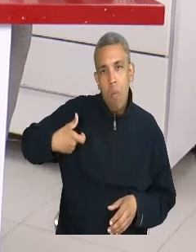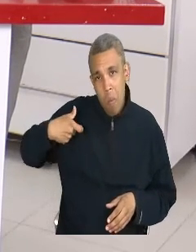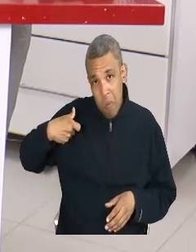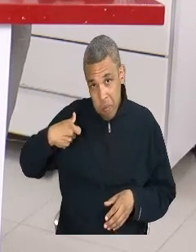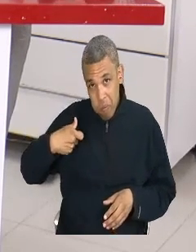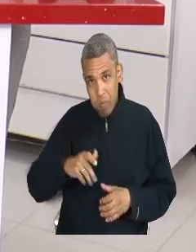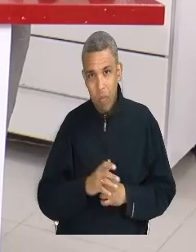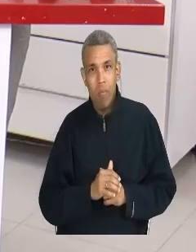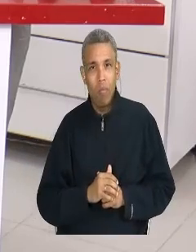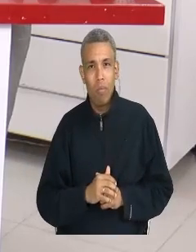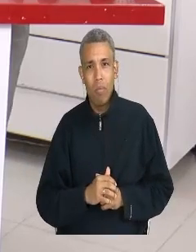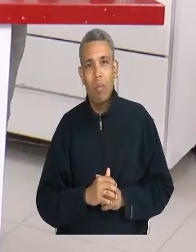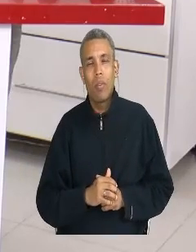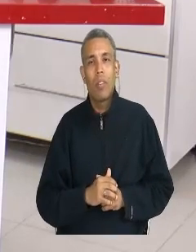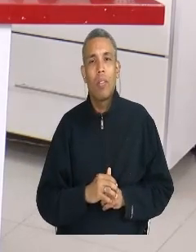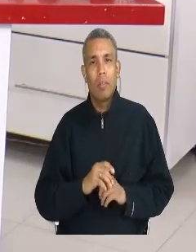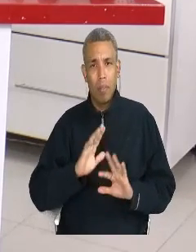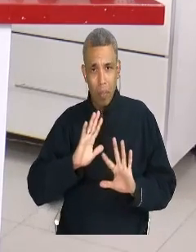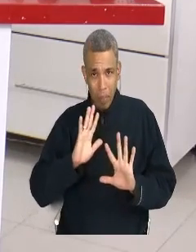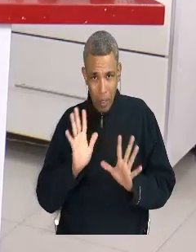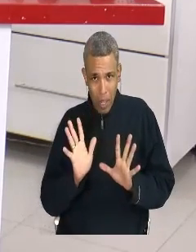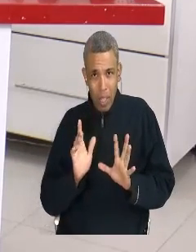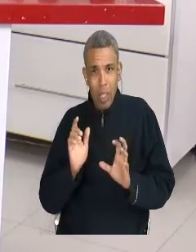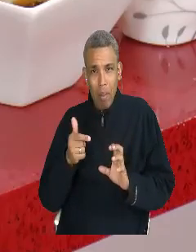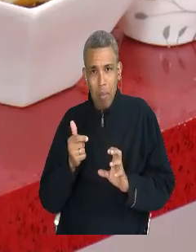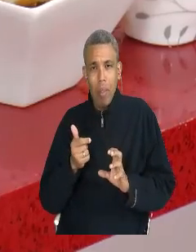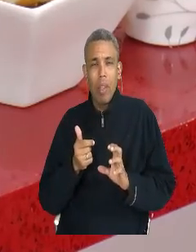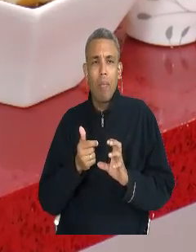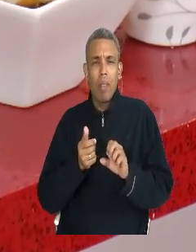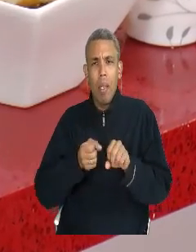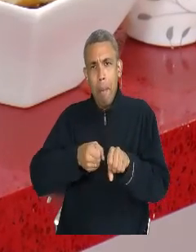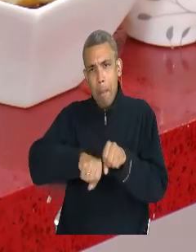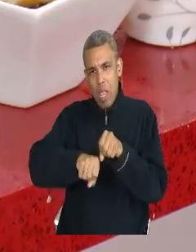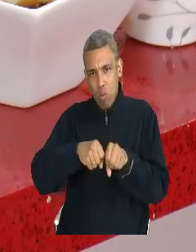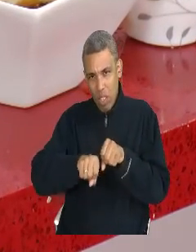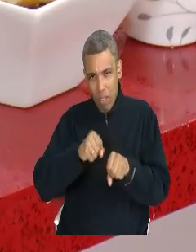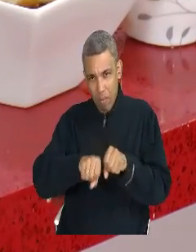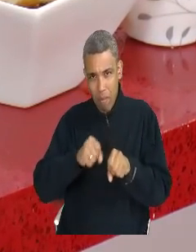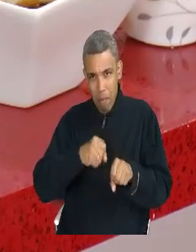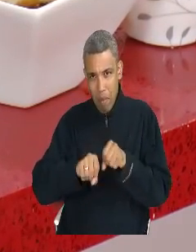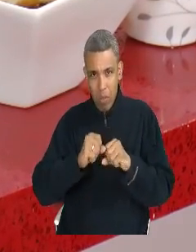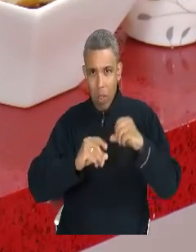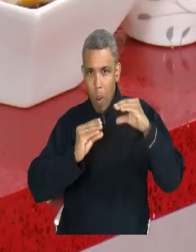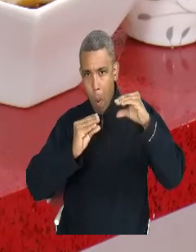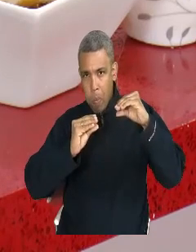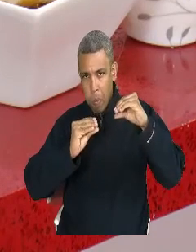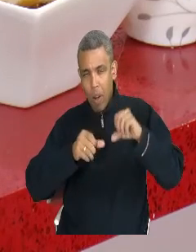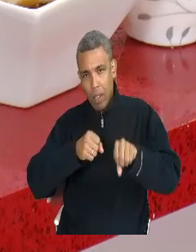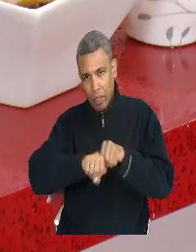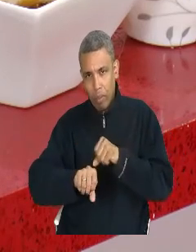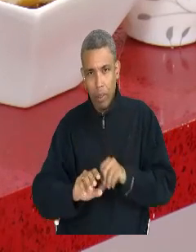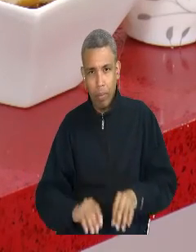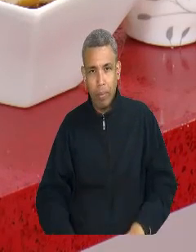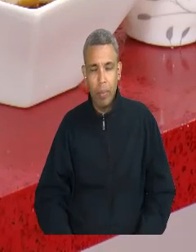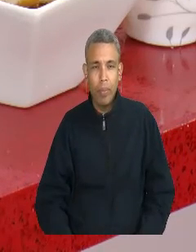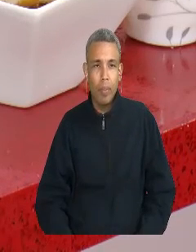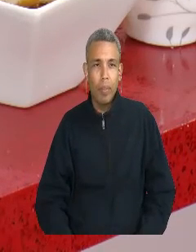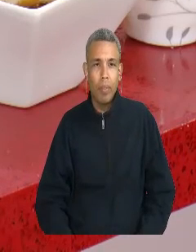está previamente parrillada. Entonces, para aderezar el arroz vamos a utilizar unos ingredientes que hoy en día se